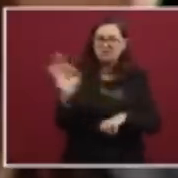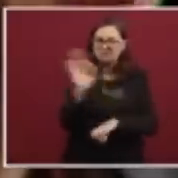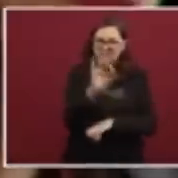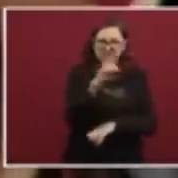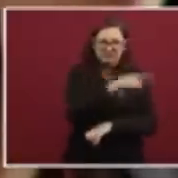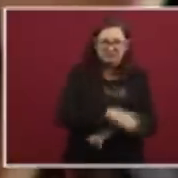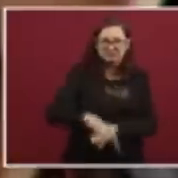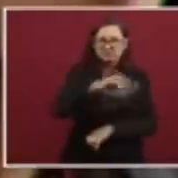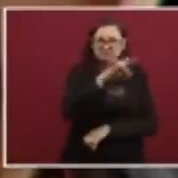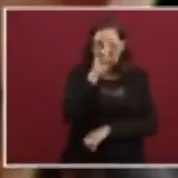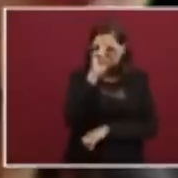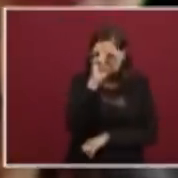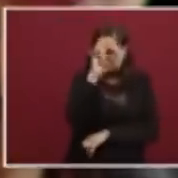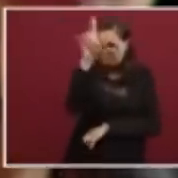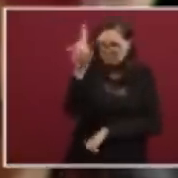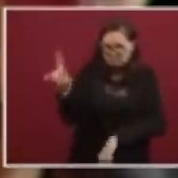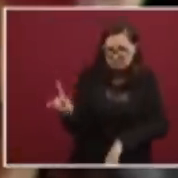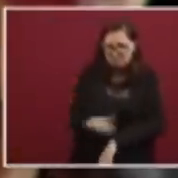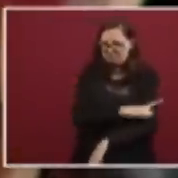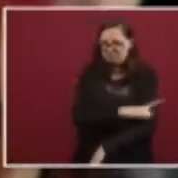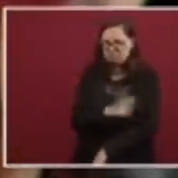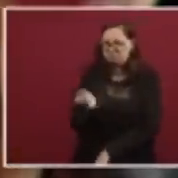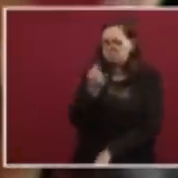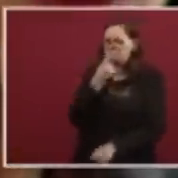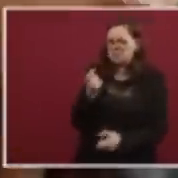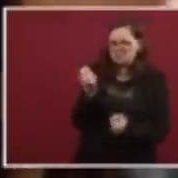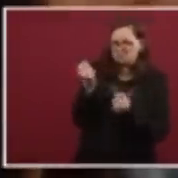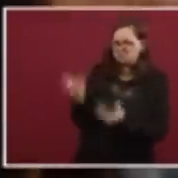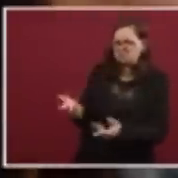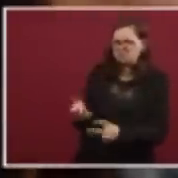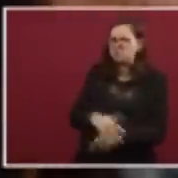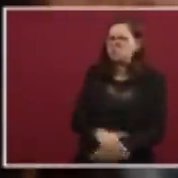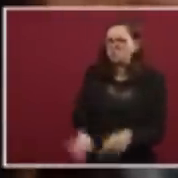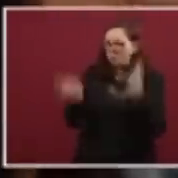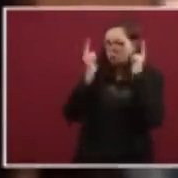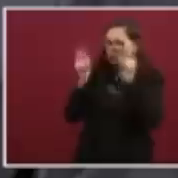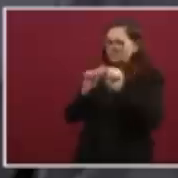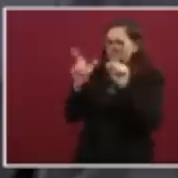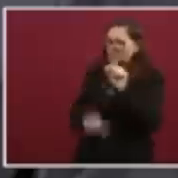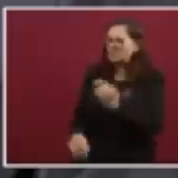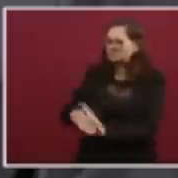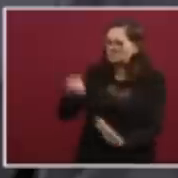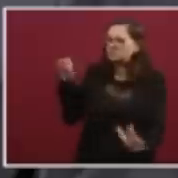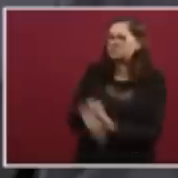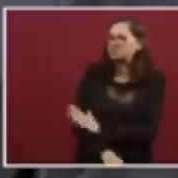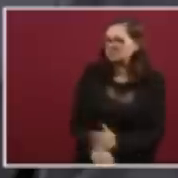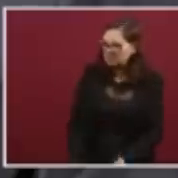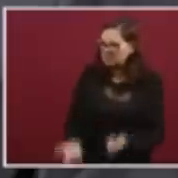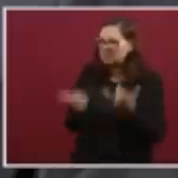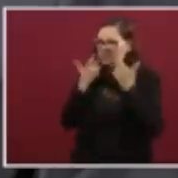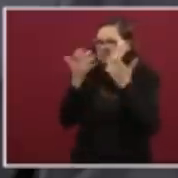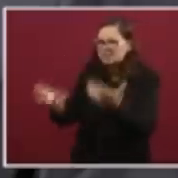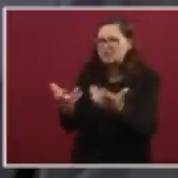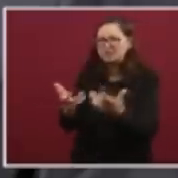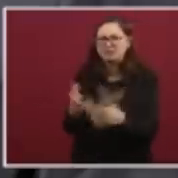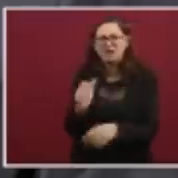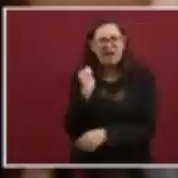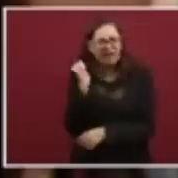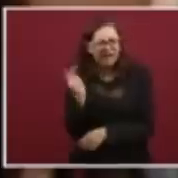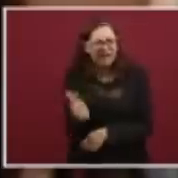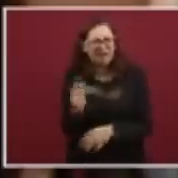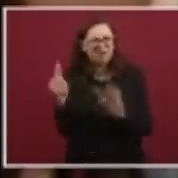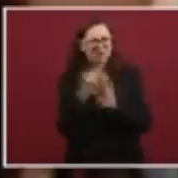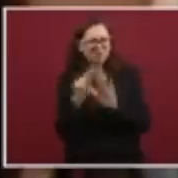especial, sobre todo porque dice usted de los que no quieren que le vaya bien a México. Llama la atención, ¿habría alguna normatividad que se